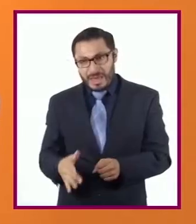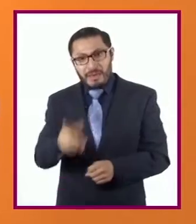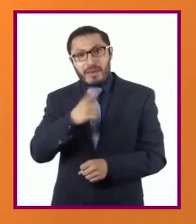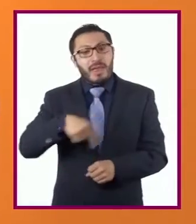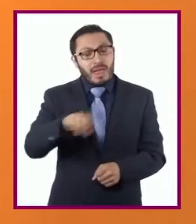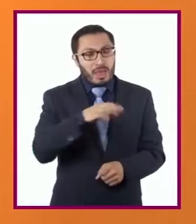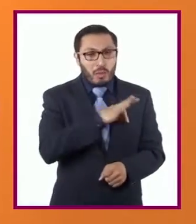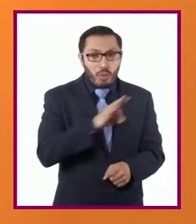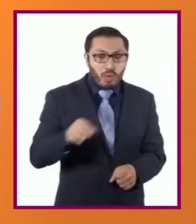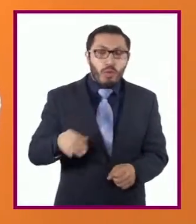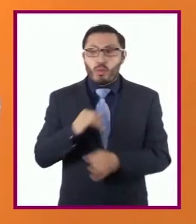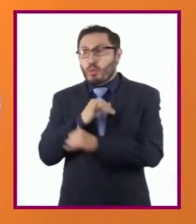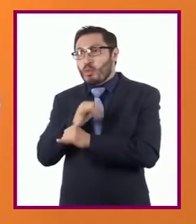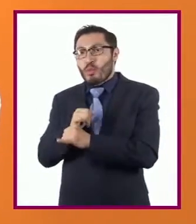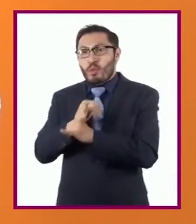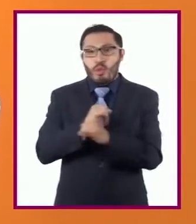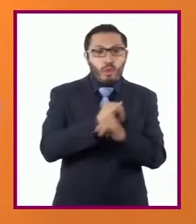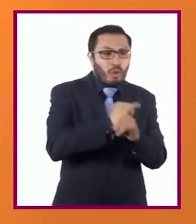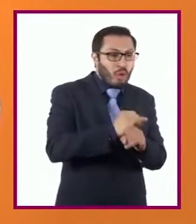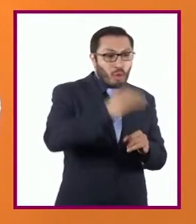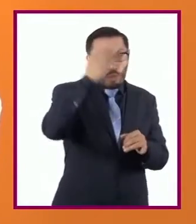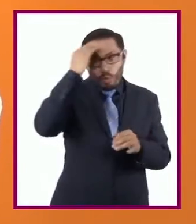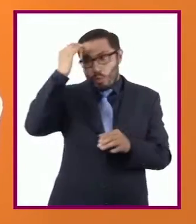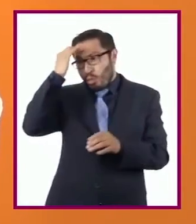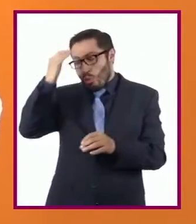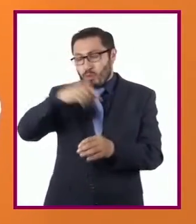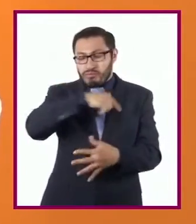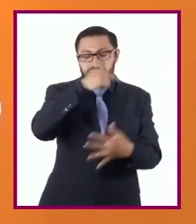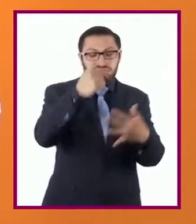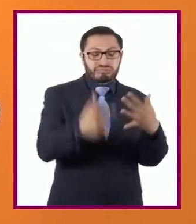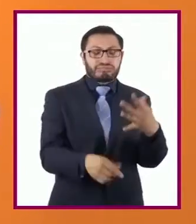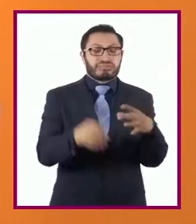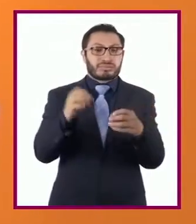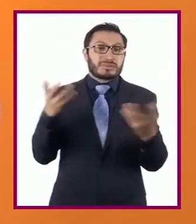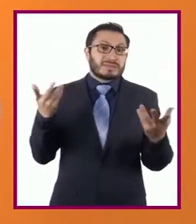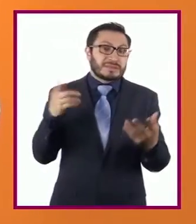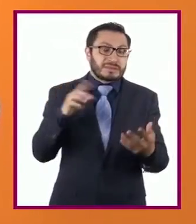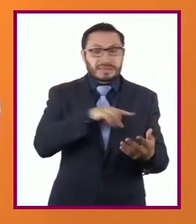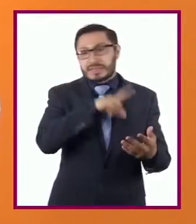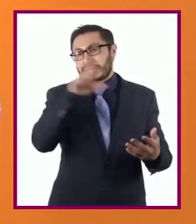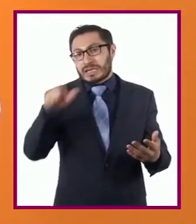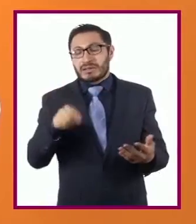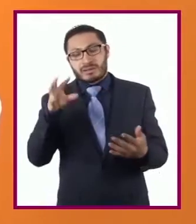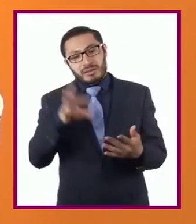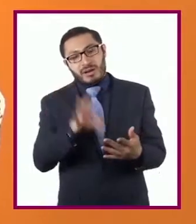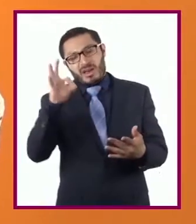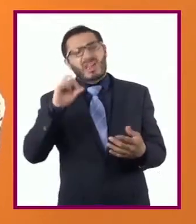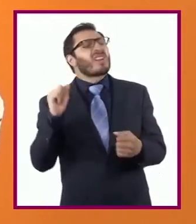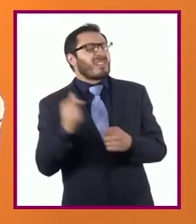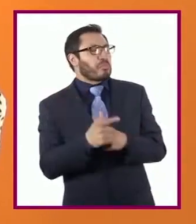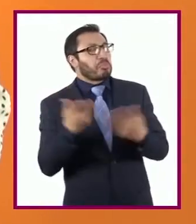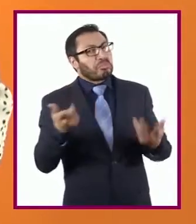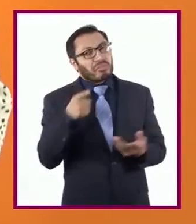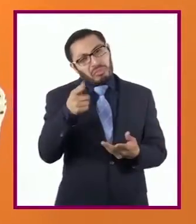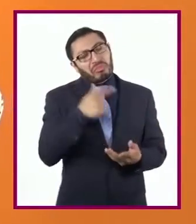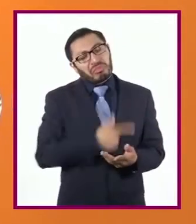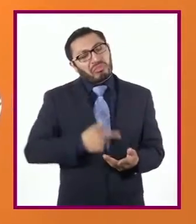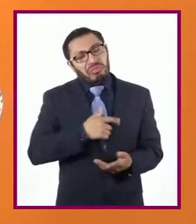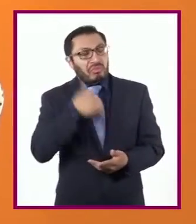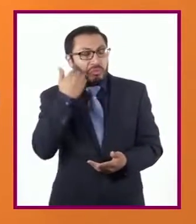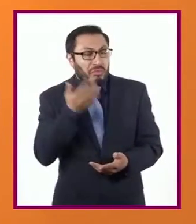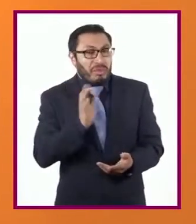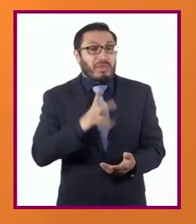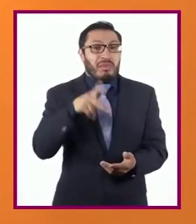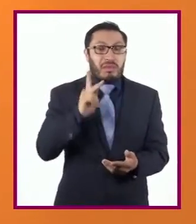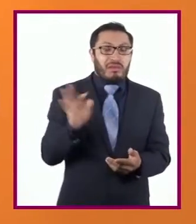podemos explorar muchas opciones y de ahí elegir un camino. Pero si vamos